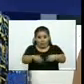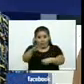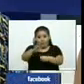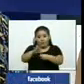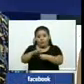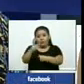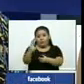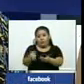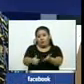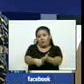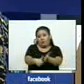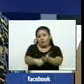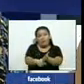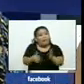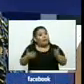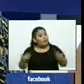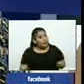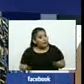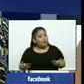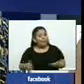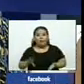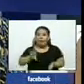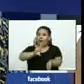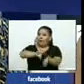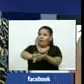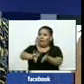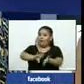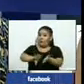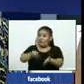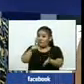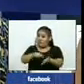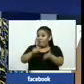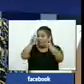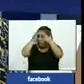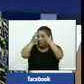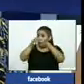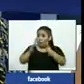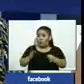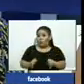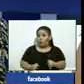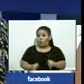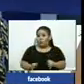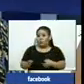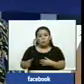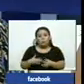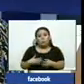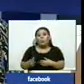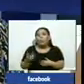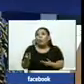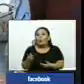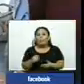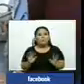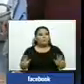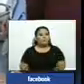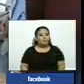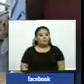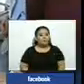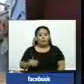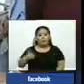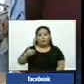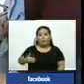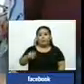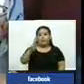alcaldes, aunque los costos que esa decisión podría acarrear no fueron tomados en cuenta. A partir